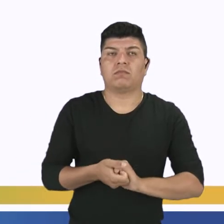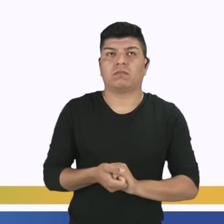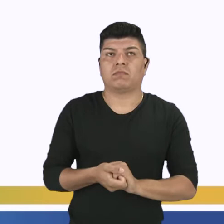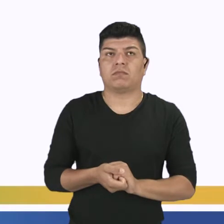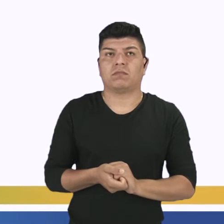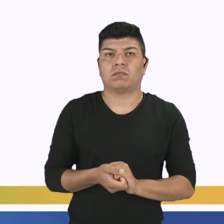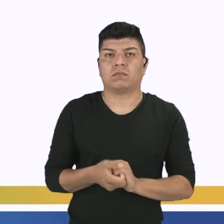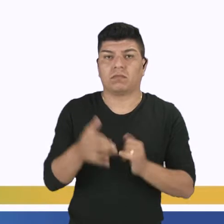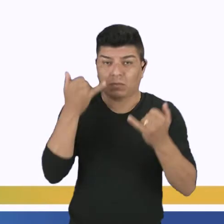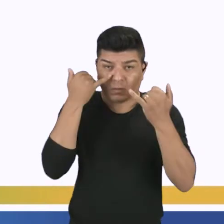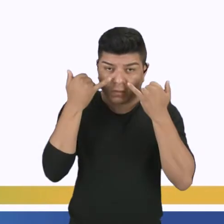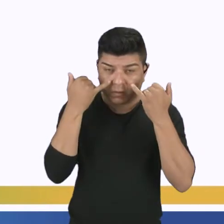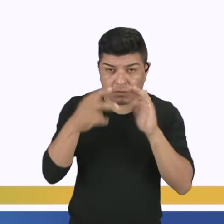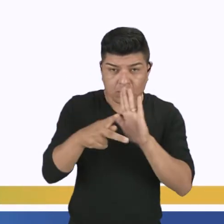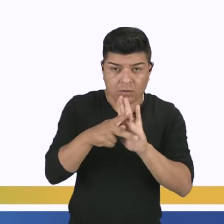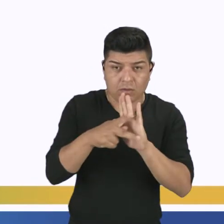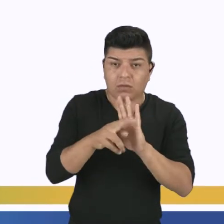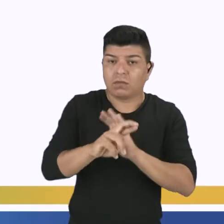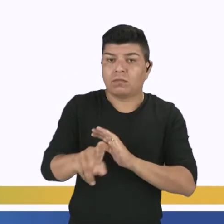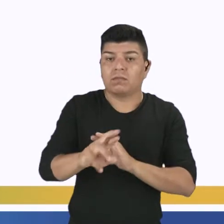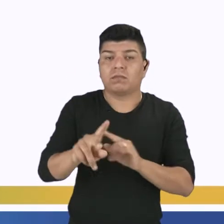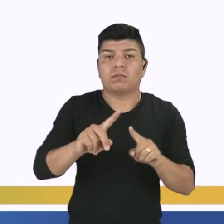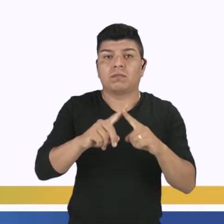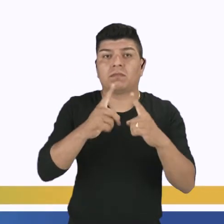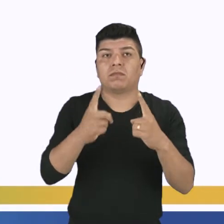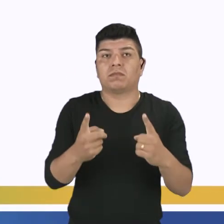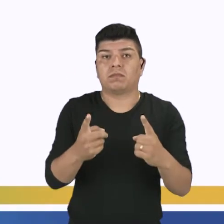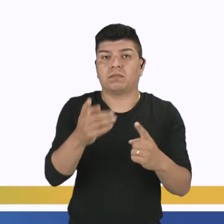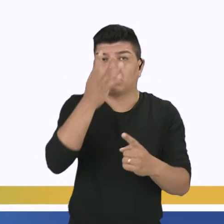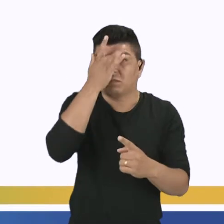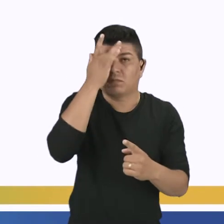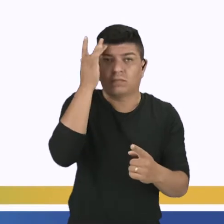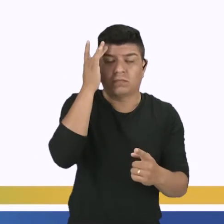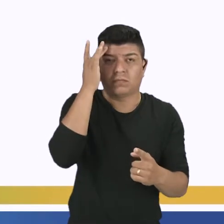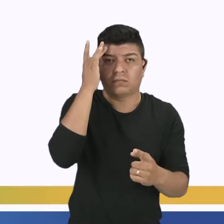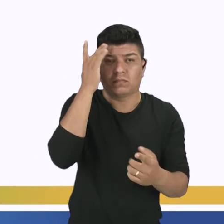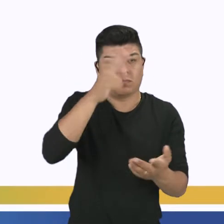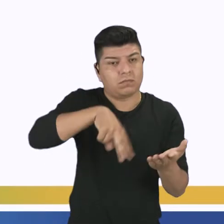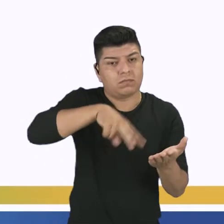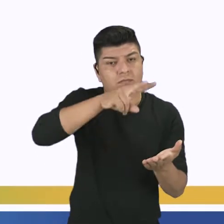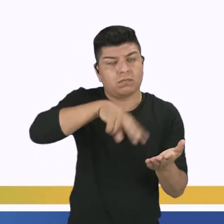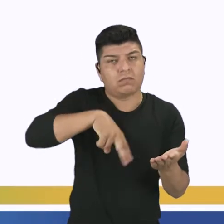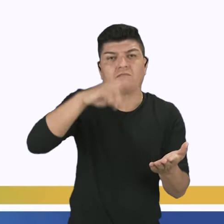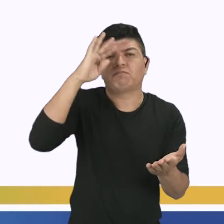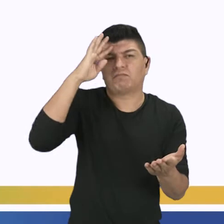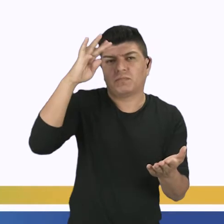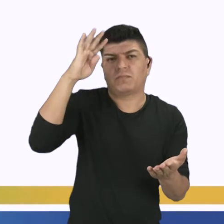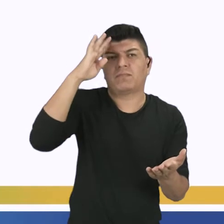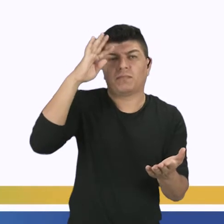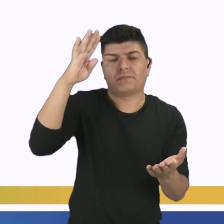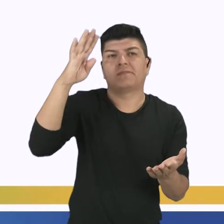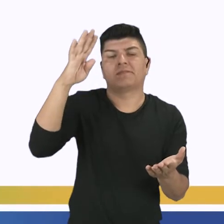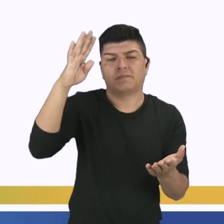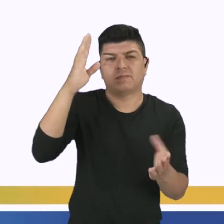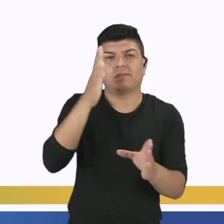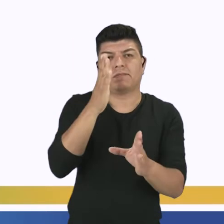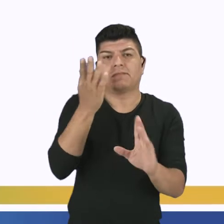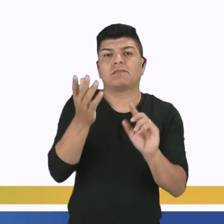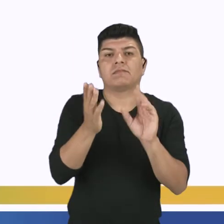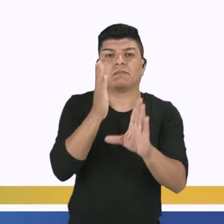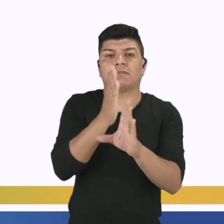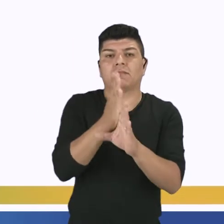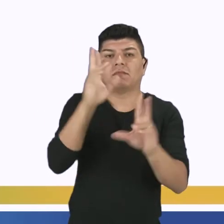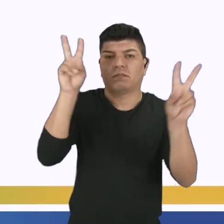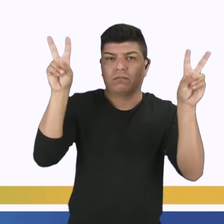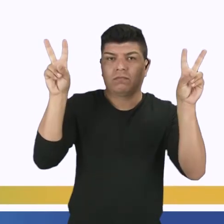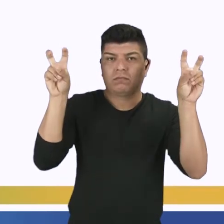não traz a notícia em si, mas o que ele quer fazer é fazer com que o leitor reflita acerca de um